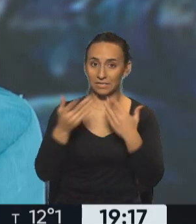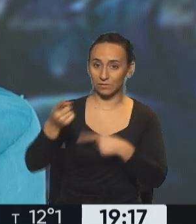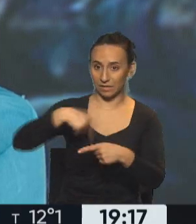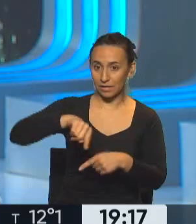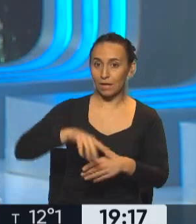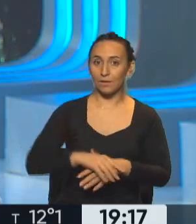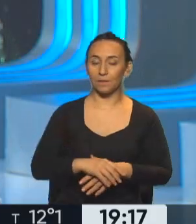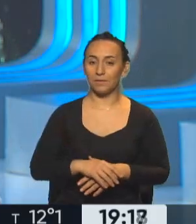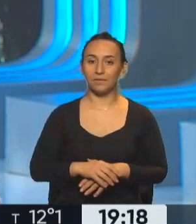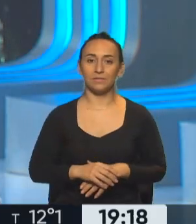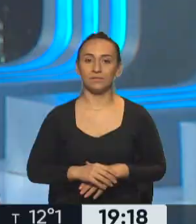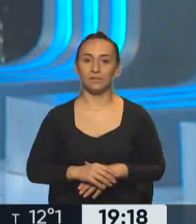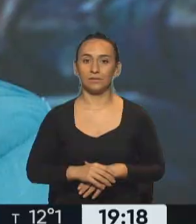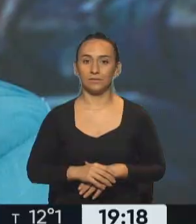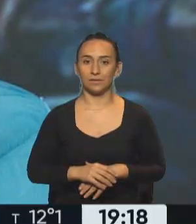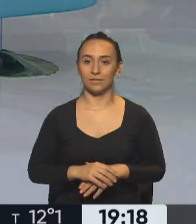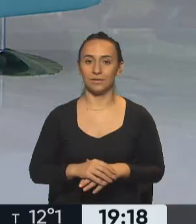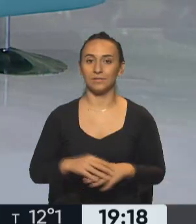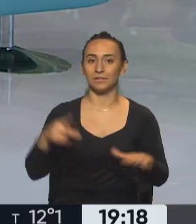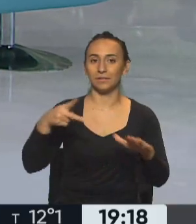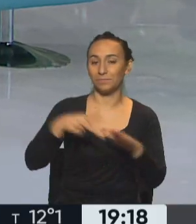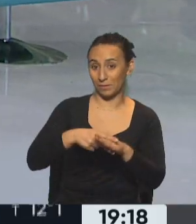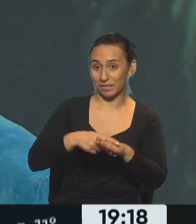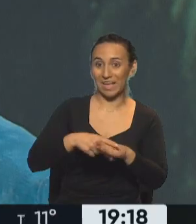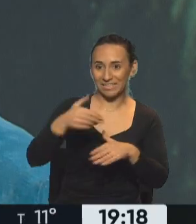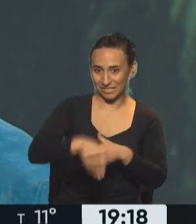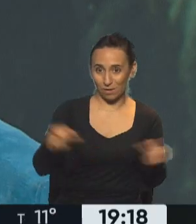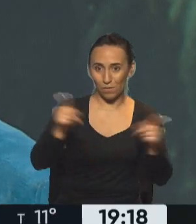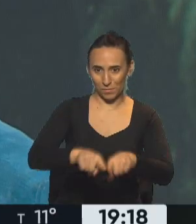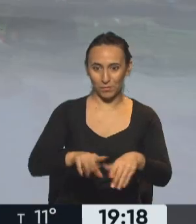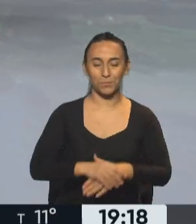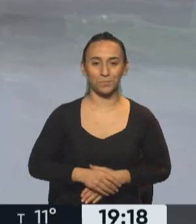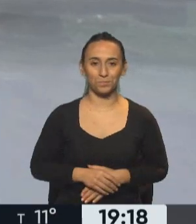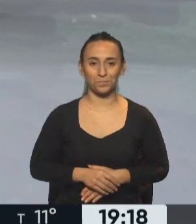Gracias por venir. Gracias por tu compromiso. Vamos a hacer una pausa. Tal cual. Ya venimos con más Televisión Pública Noticias. Ahí va.